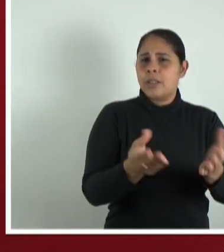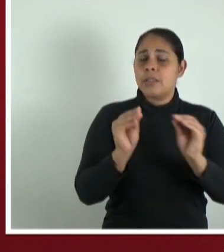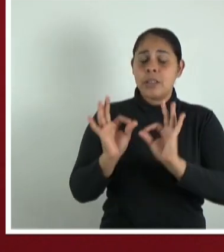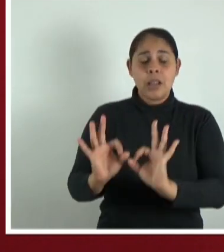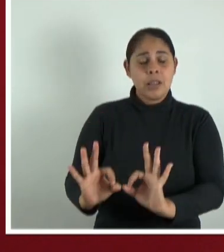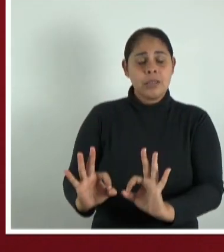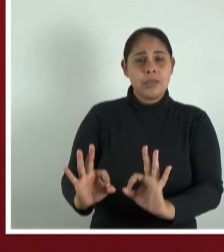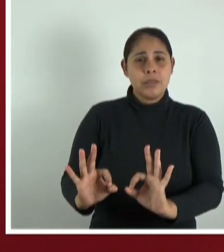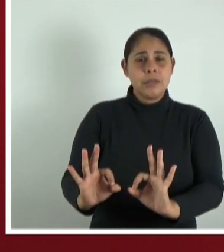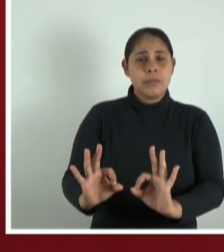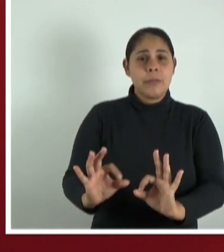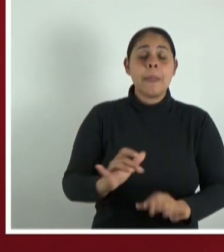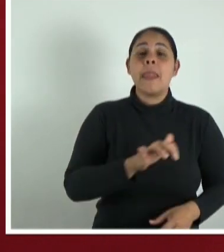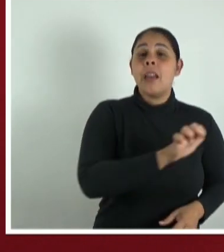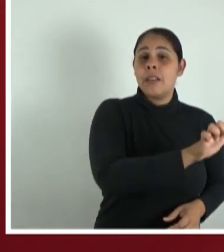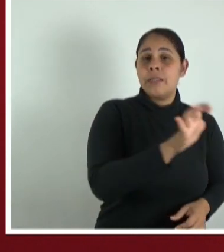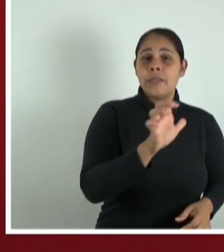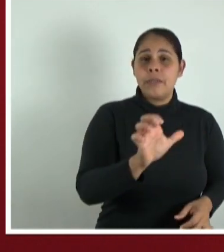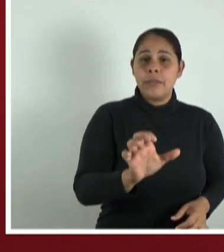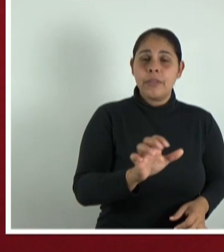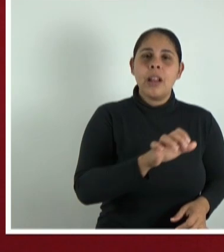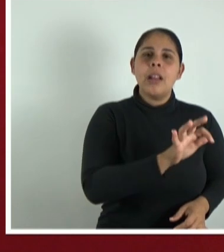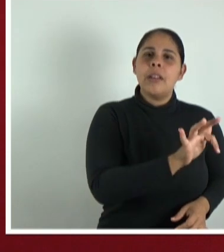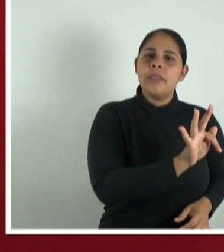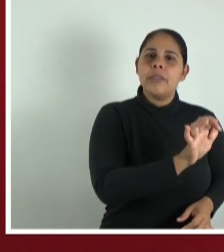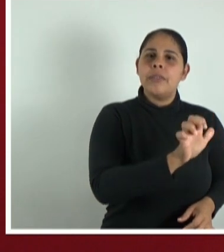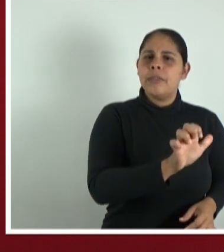Es la fe que desata la gracia.